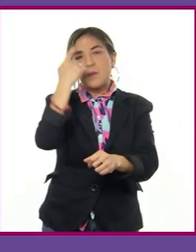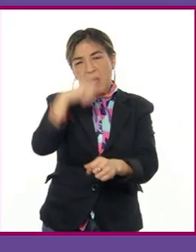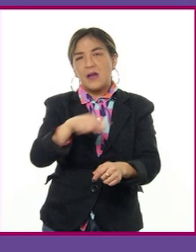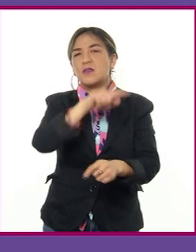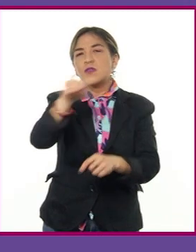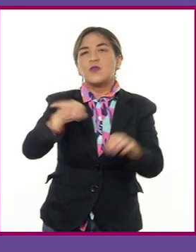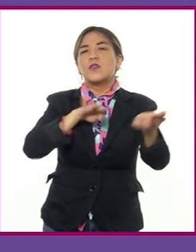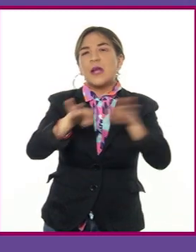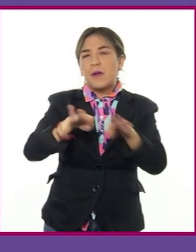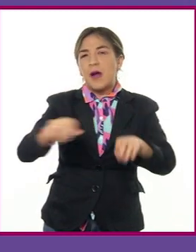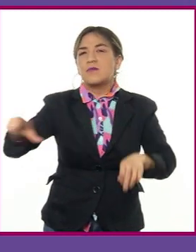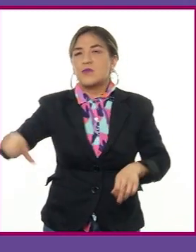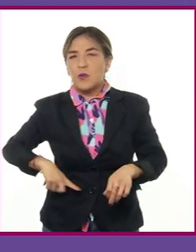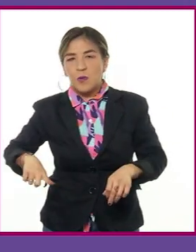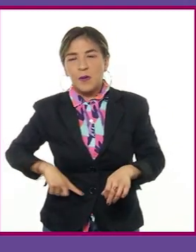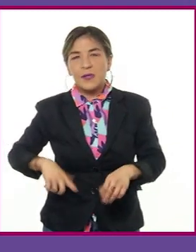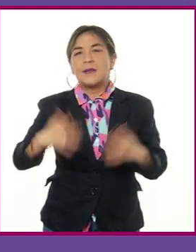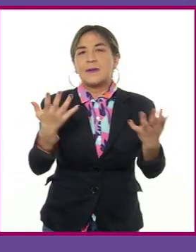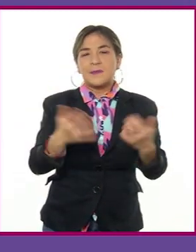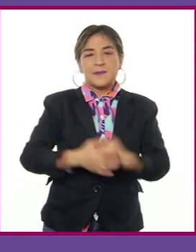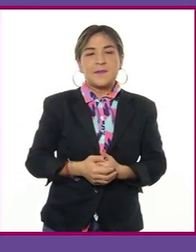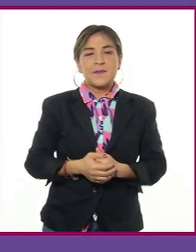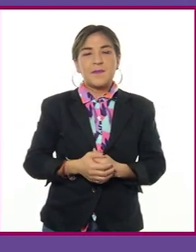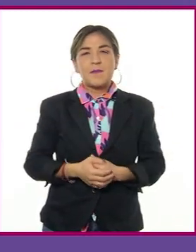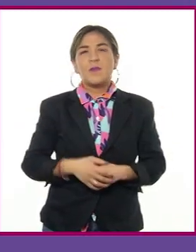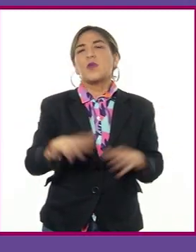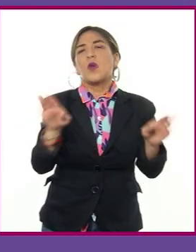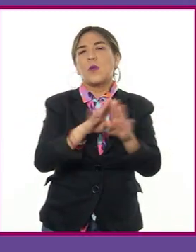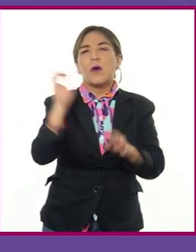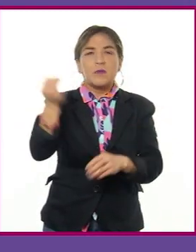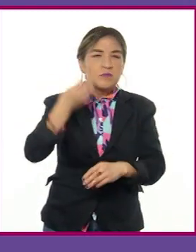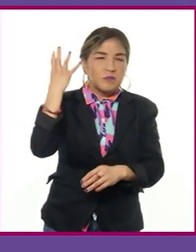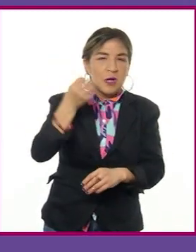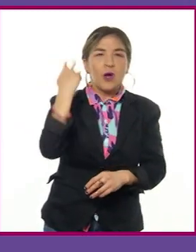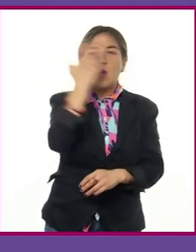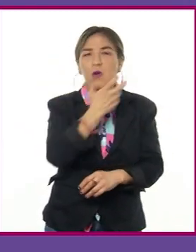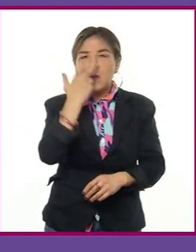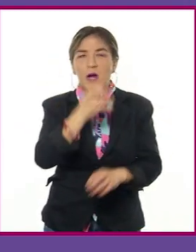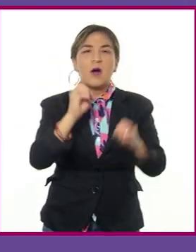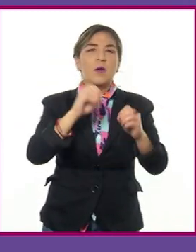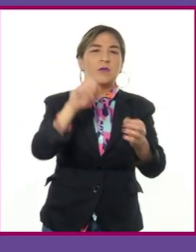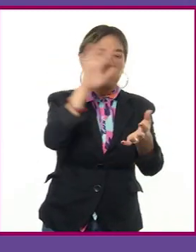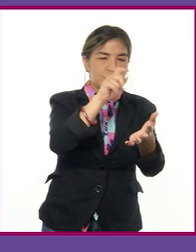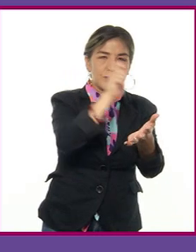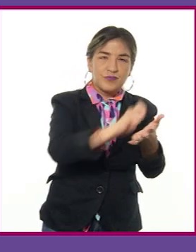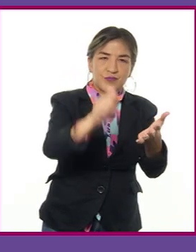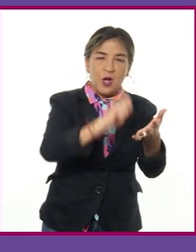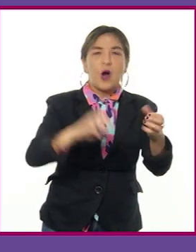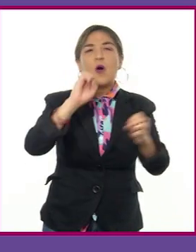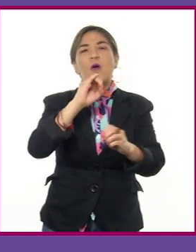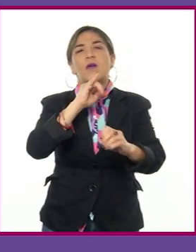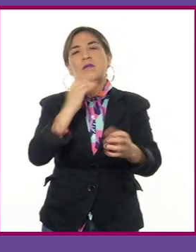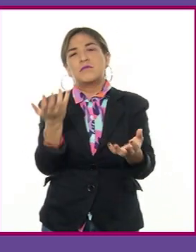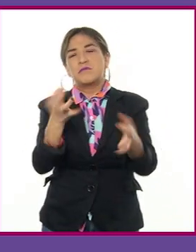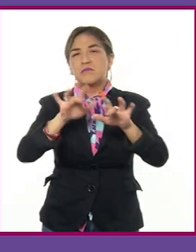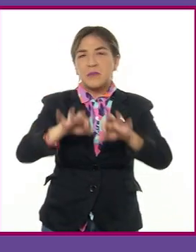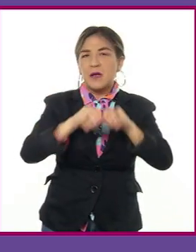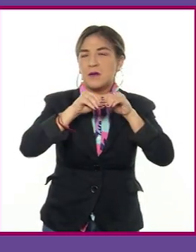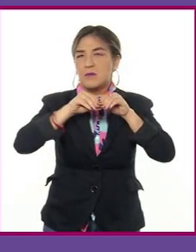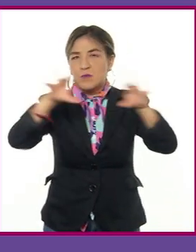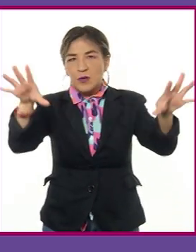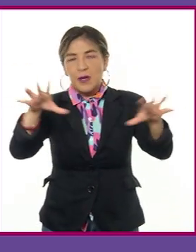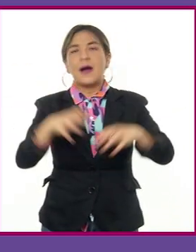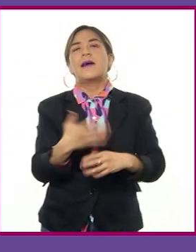sus manifestaciones, ya sea de manera oral, de manera escrita, por medios electrónicos o